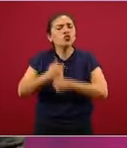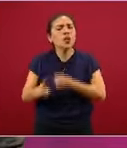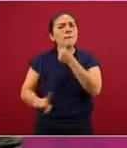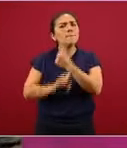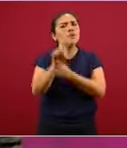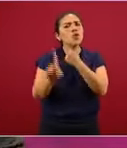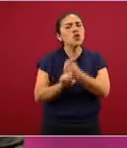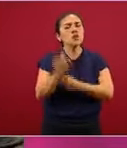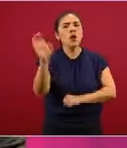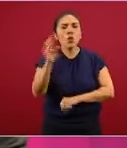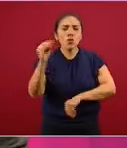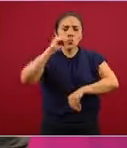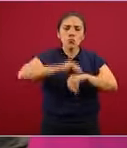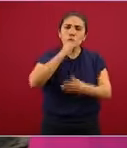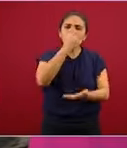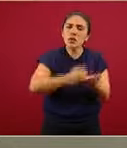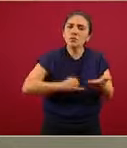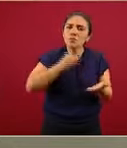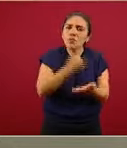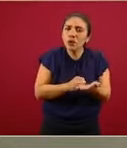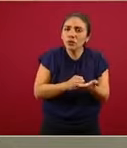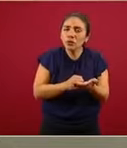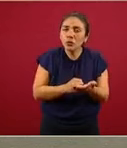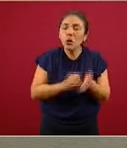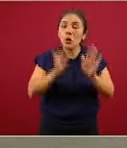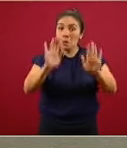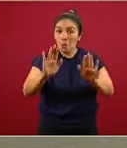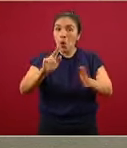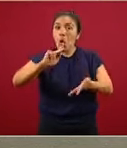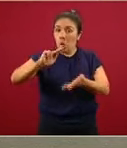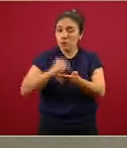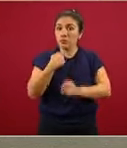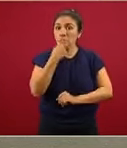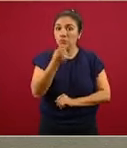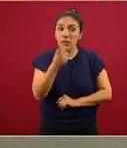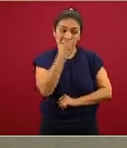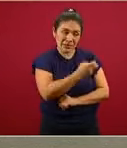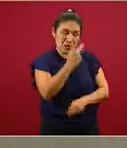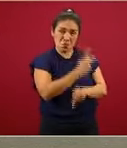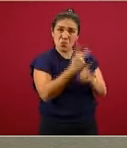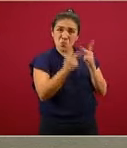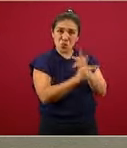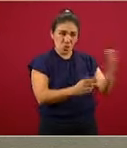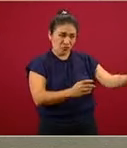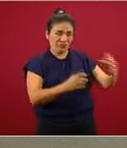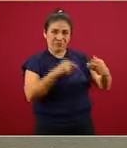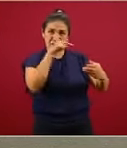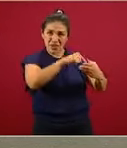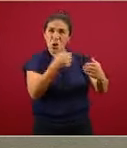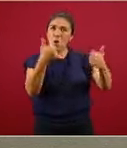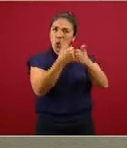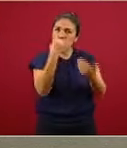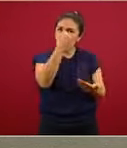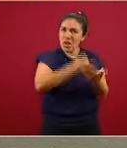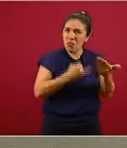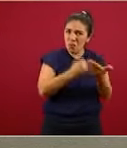impactos cuando se pone un impuesto. Pero si, insisto, el producto al que se le pone el impuesto